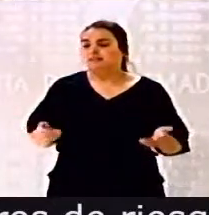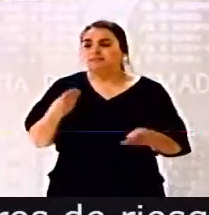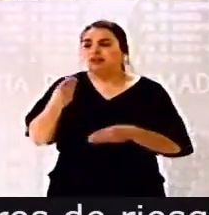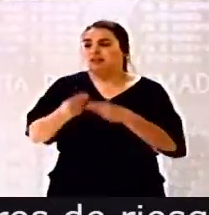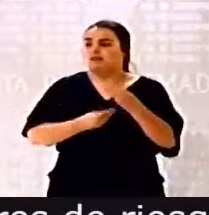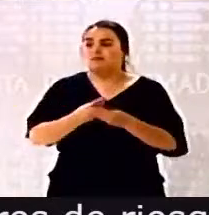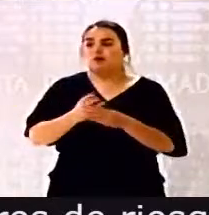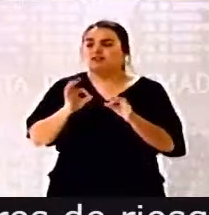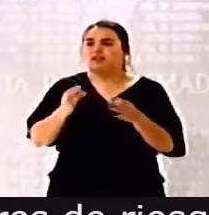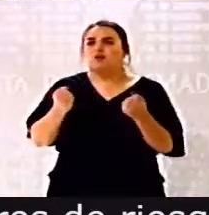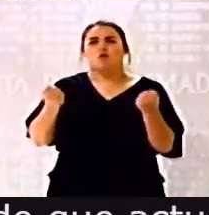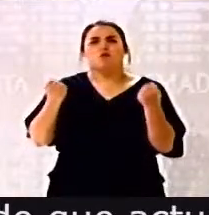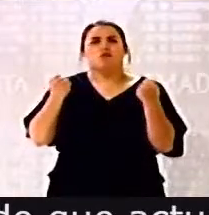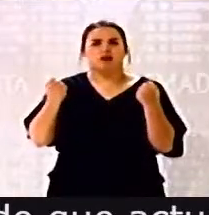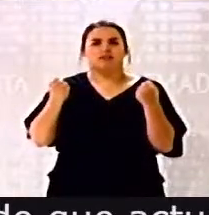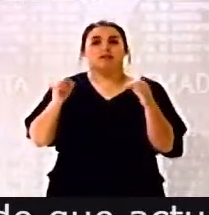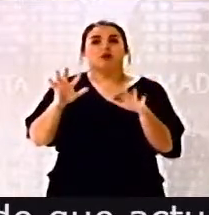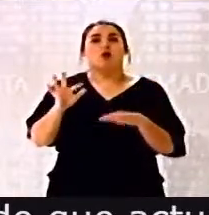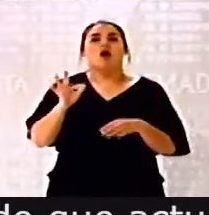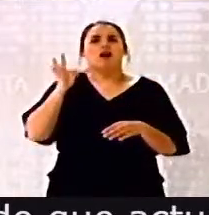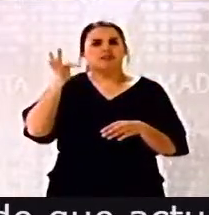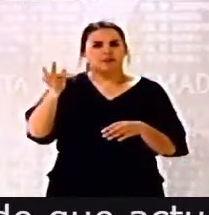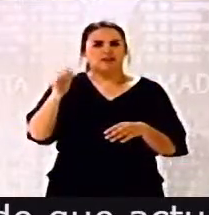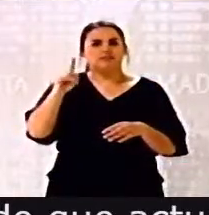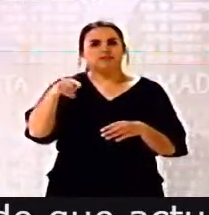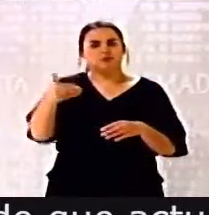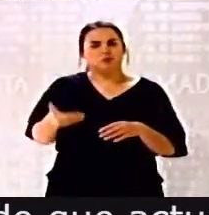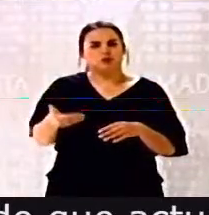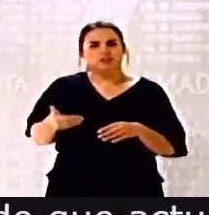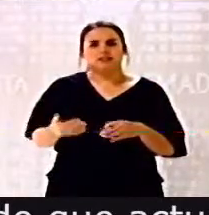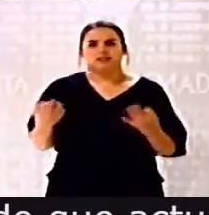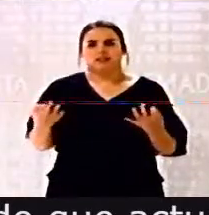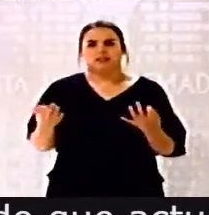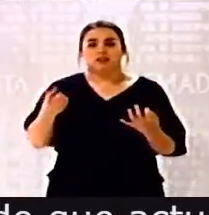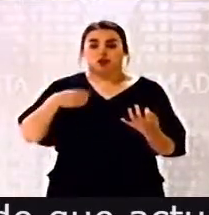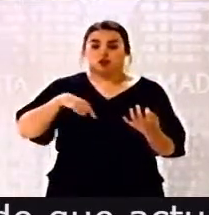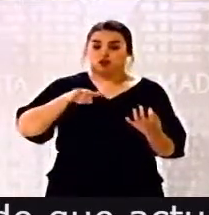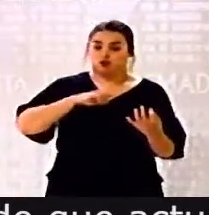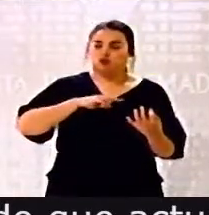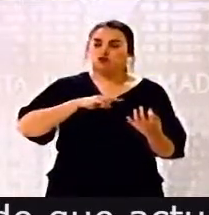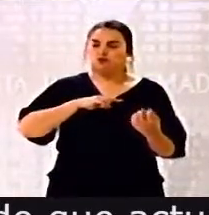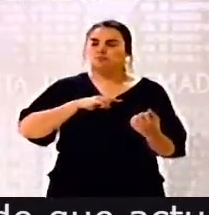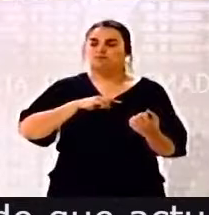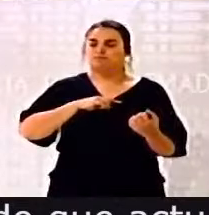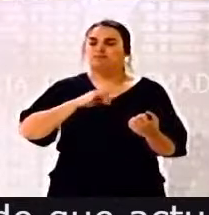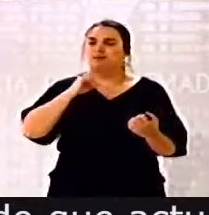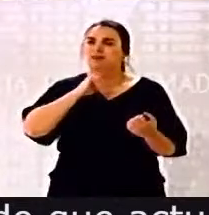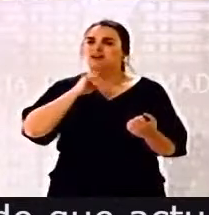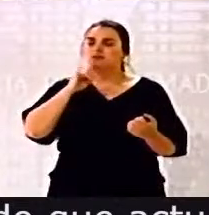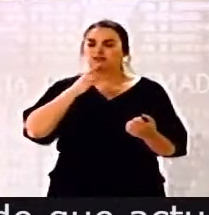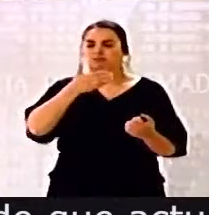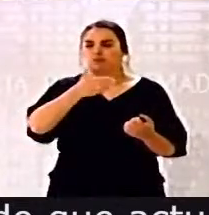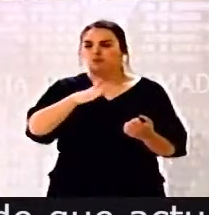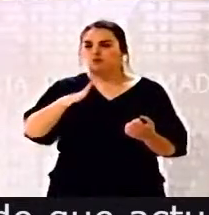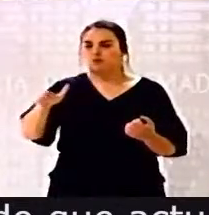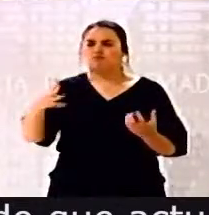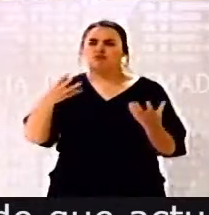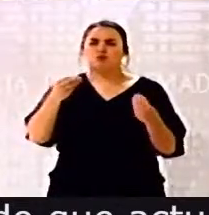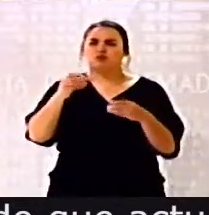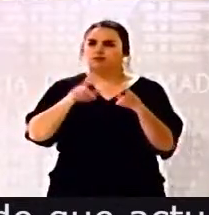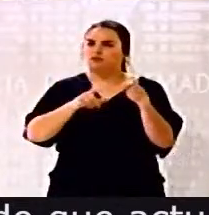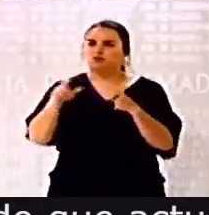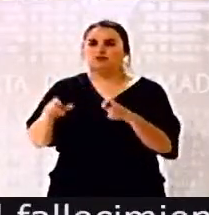actuar intensamente, pero además y sobre todo hemos tenido que lamentar el fallecimiento de muchas